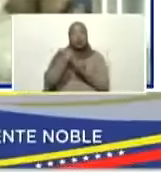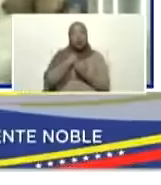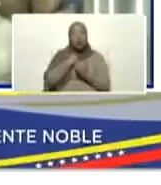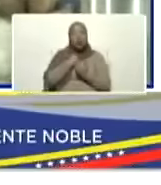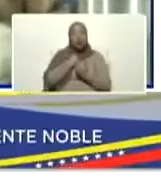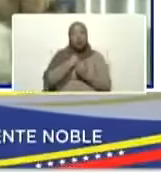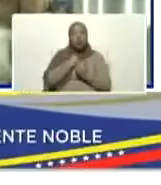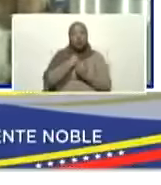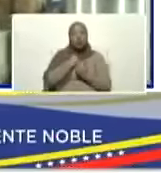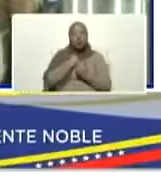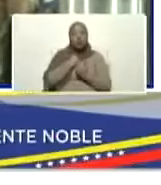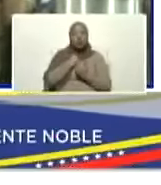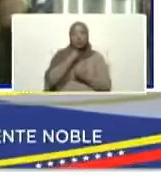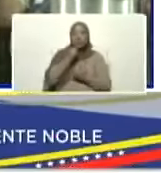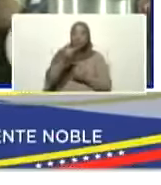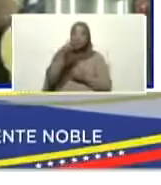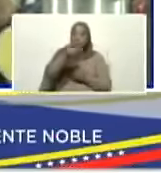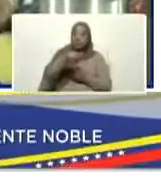Casa Coima,